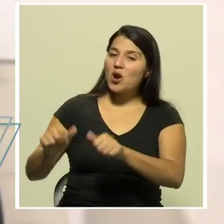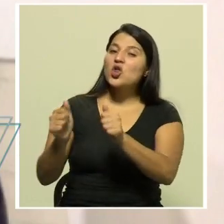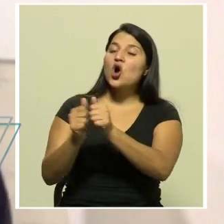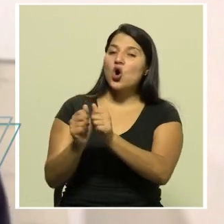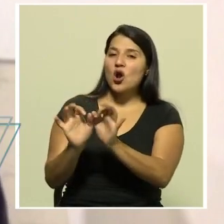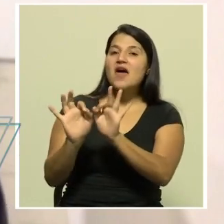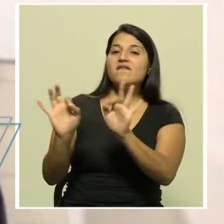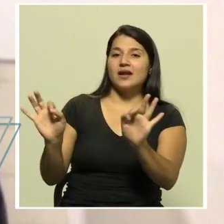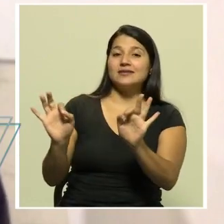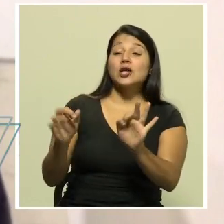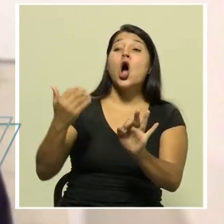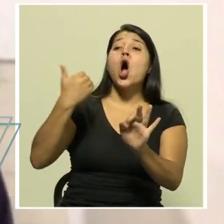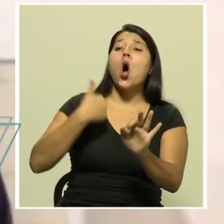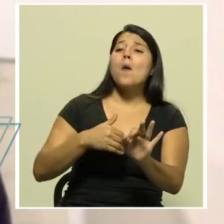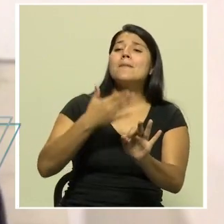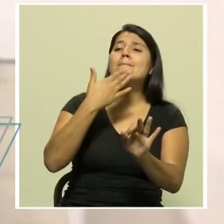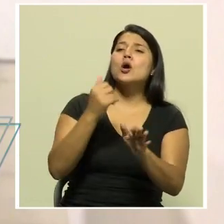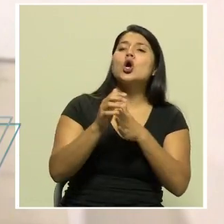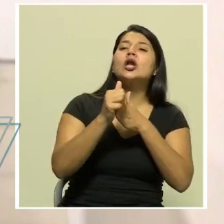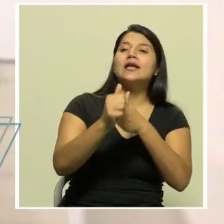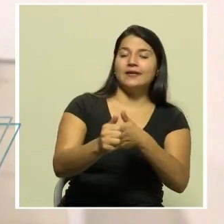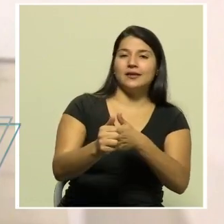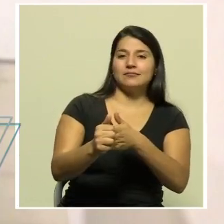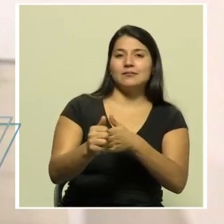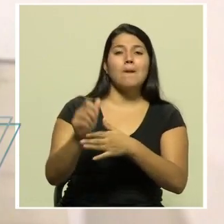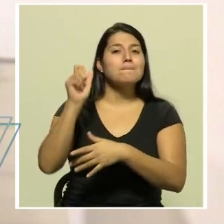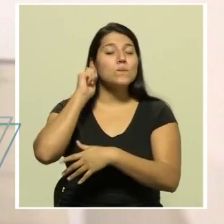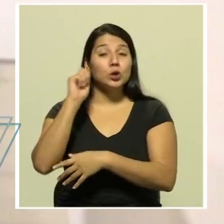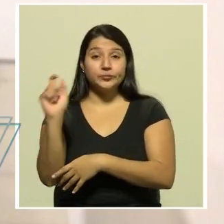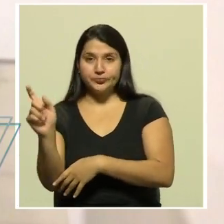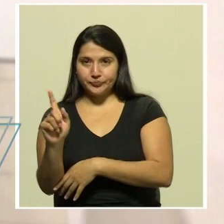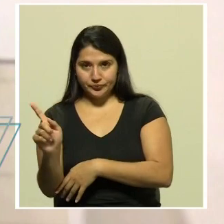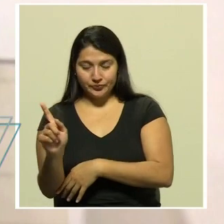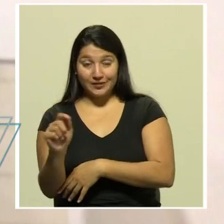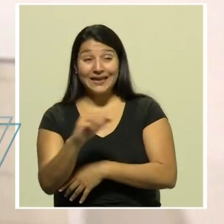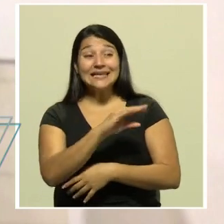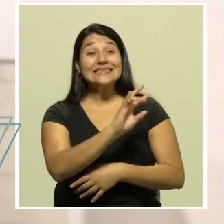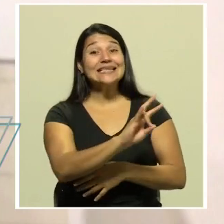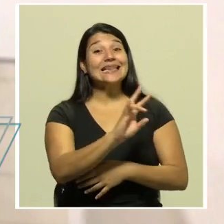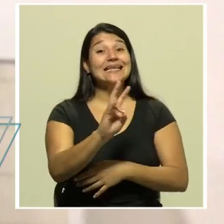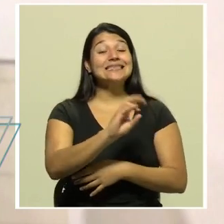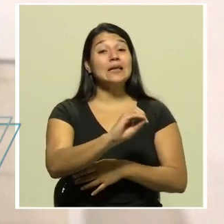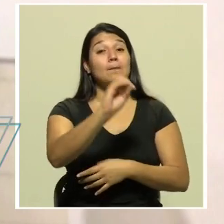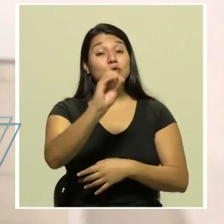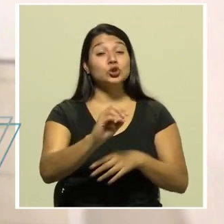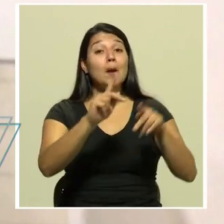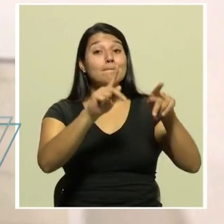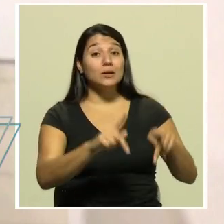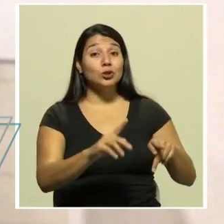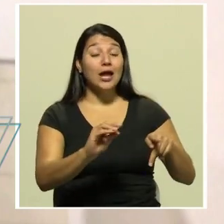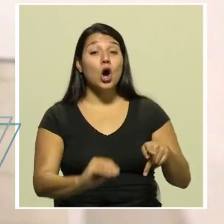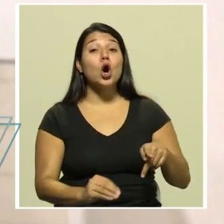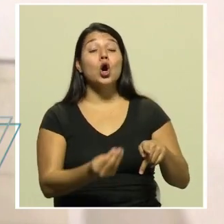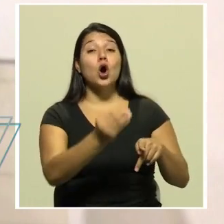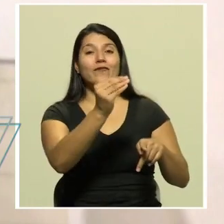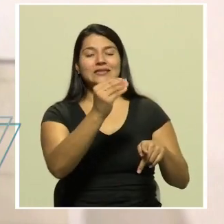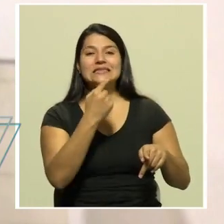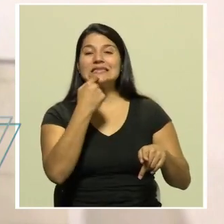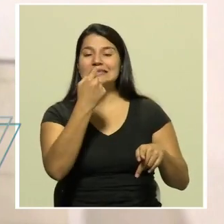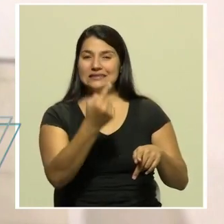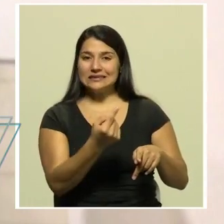los hombres son mejores líderes que las mujeres. Y el 77% de las personas jóvenes